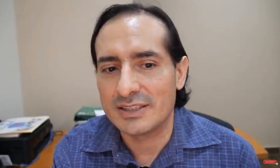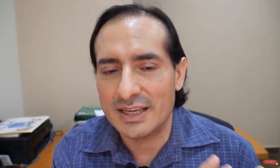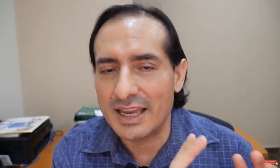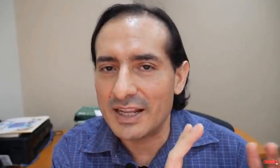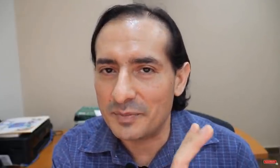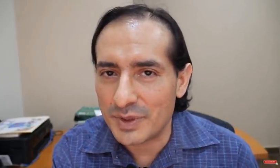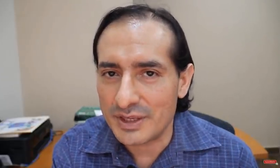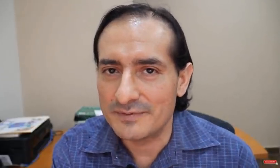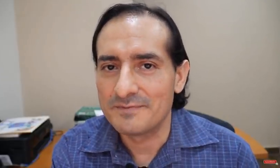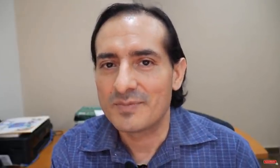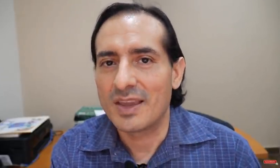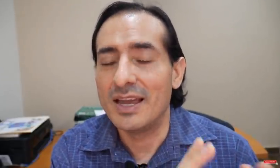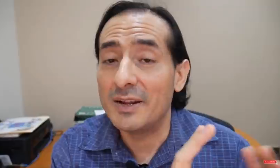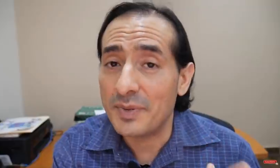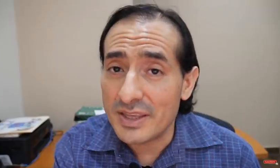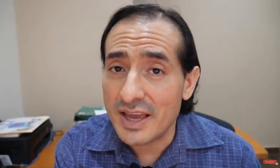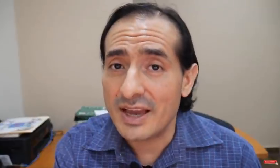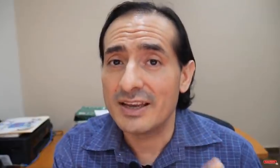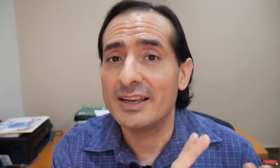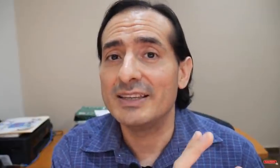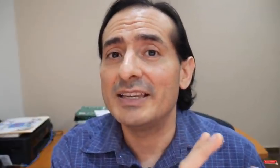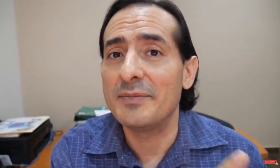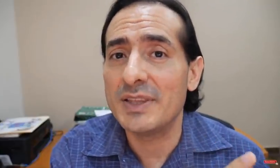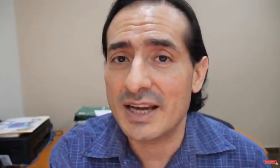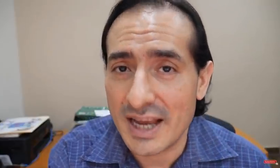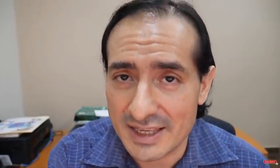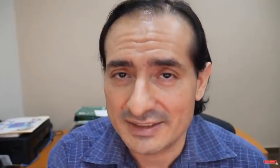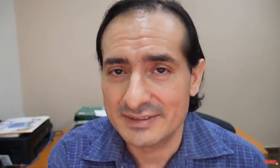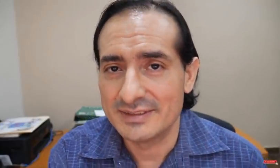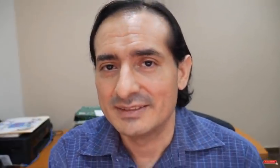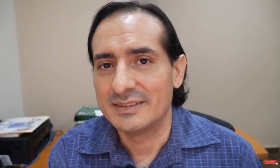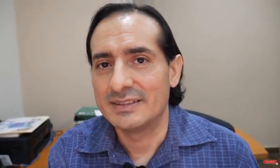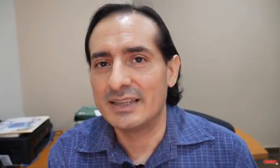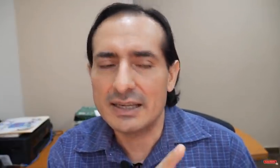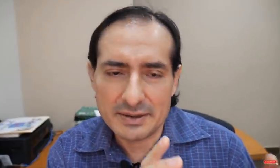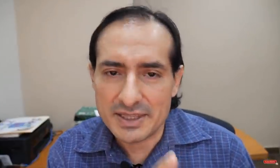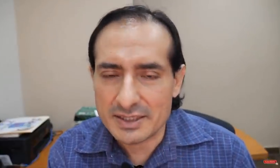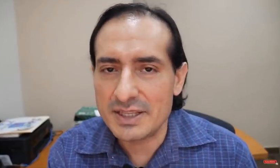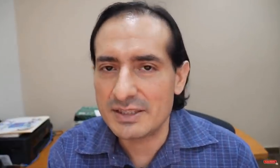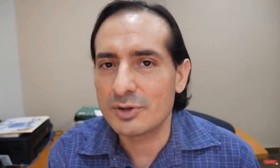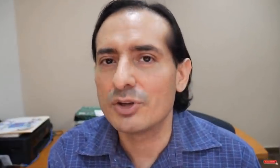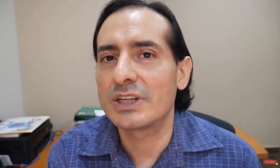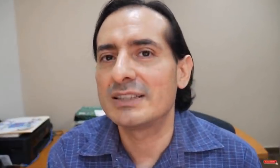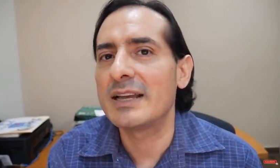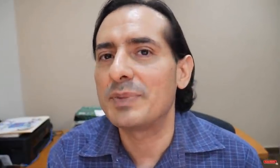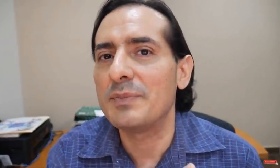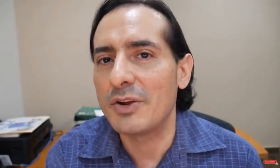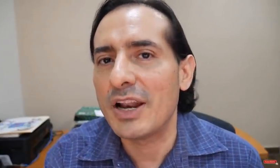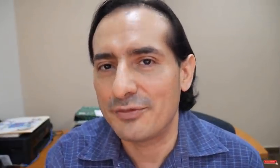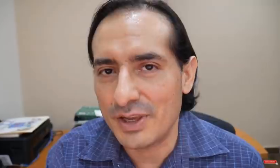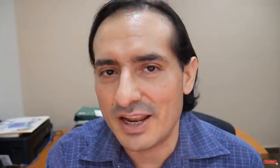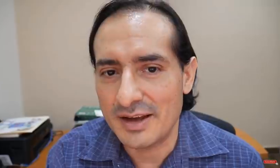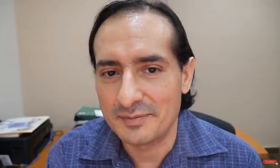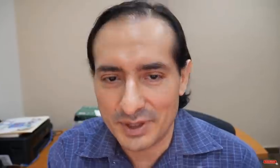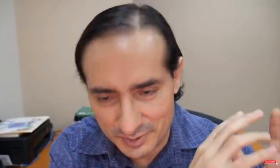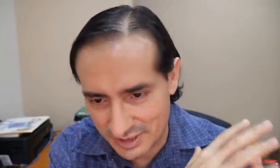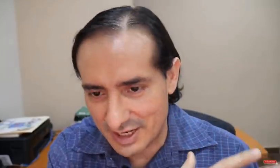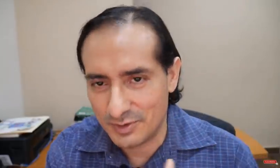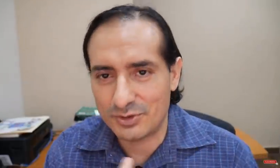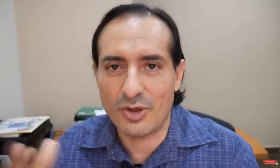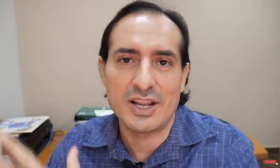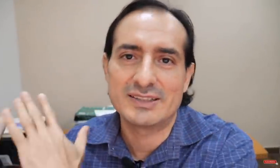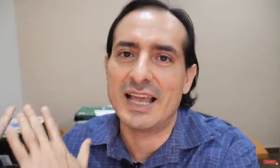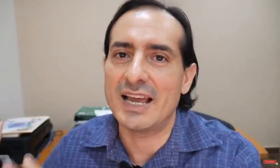en el pri en el penya y en videgaray que evidentemente son los que están en primero en la fila pero